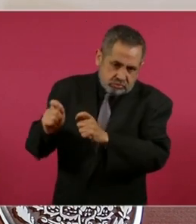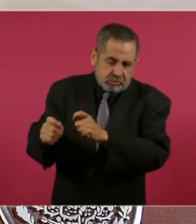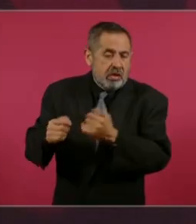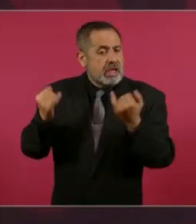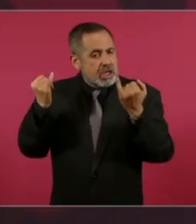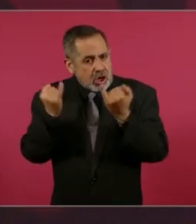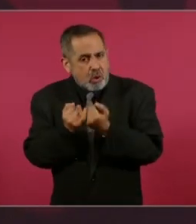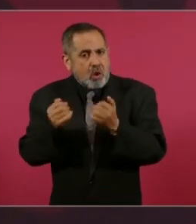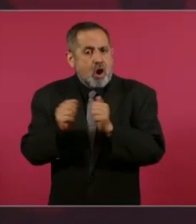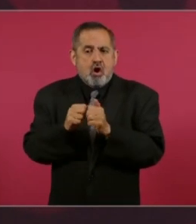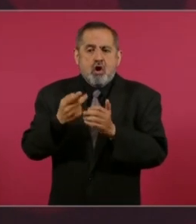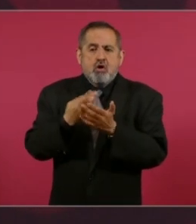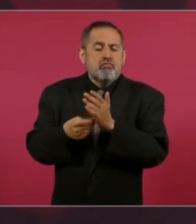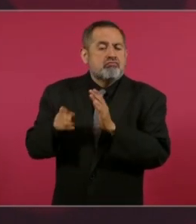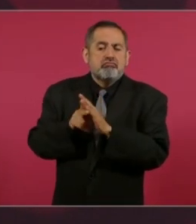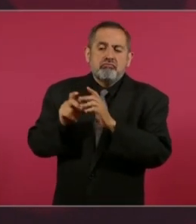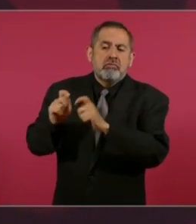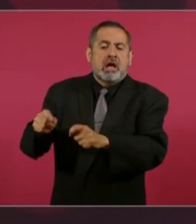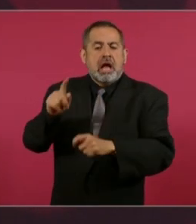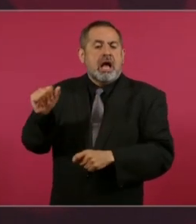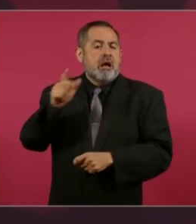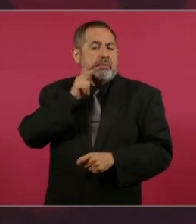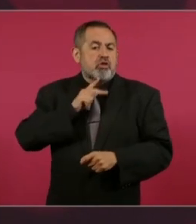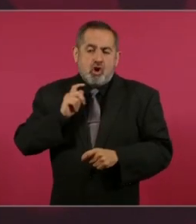los trabajadores petroleros.